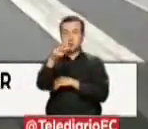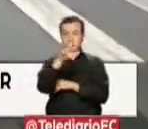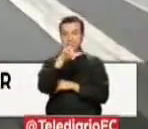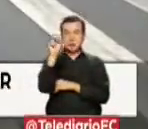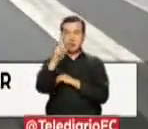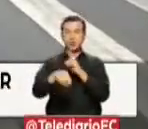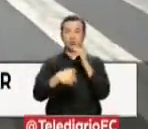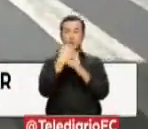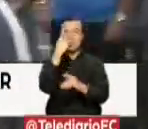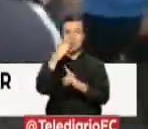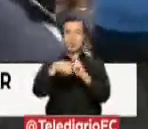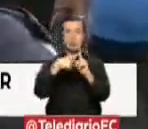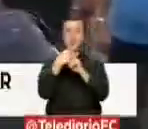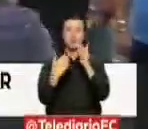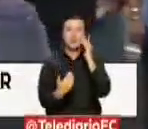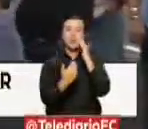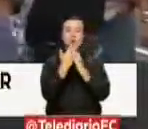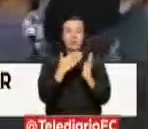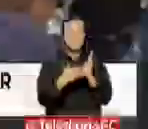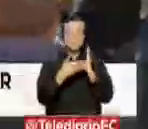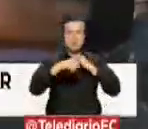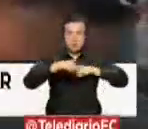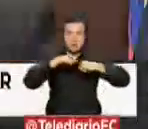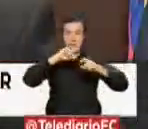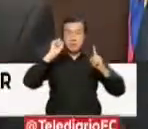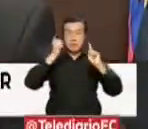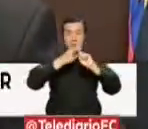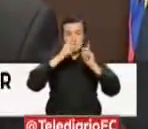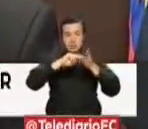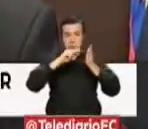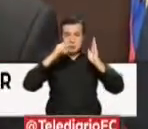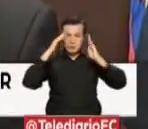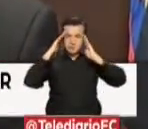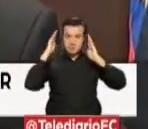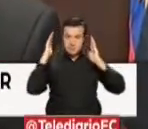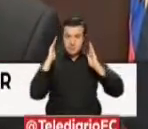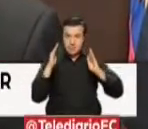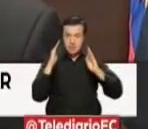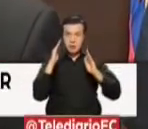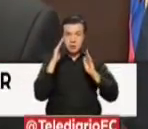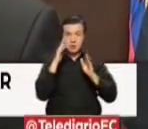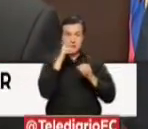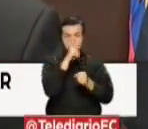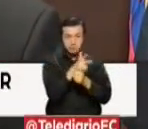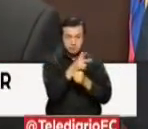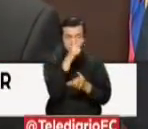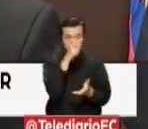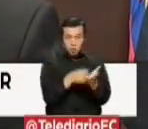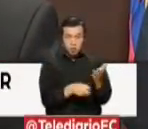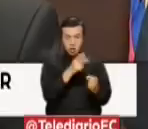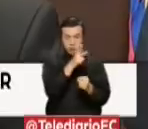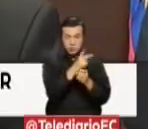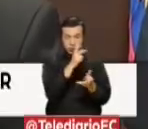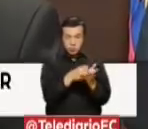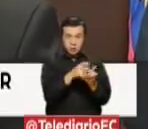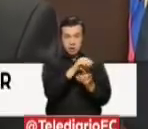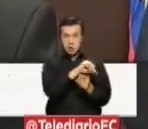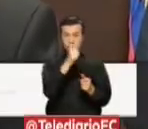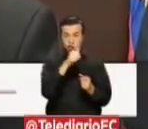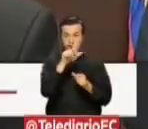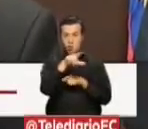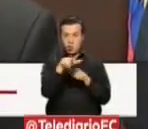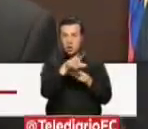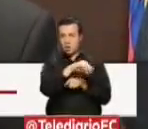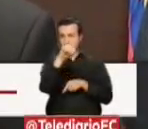como parte de un nuevo modelo de gestión que prioriza la tecnología. Los fotorradares, la reubicación de los fotorradares se está colocando